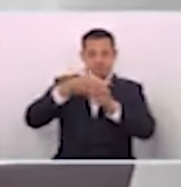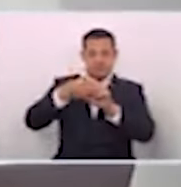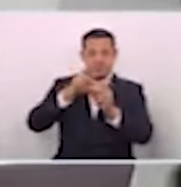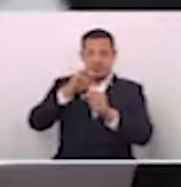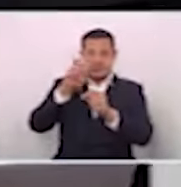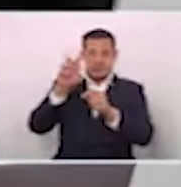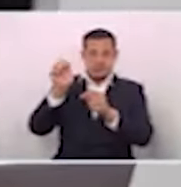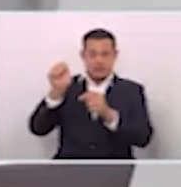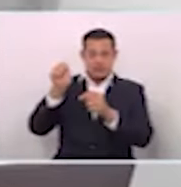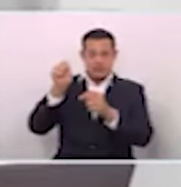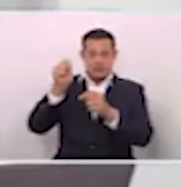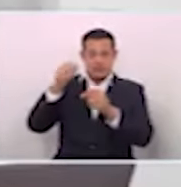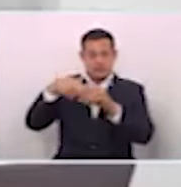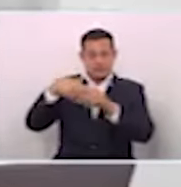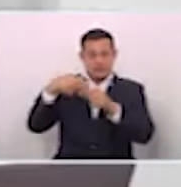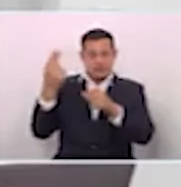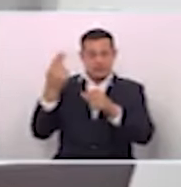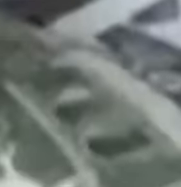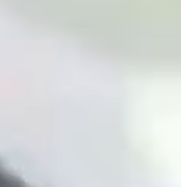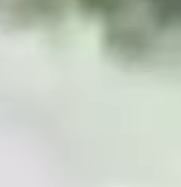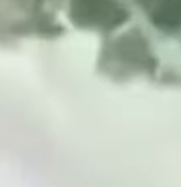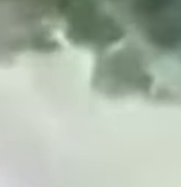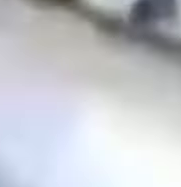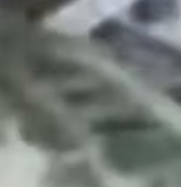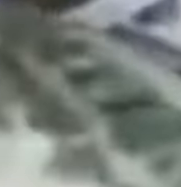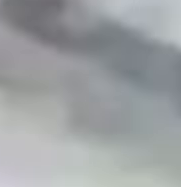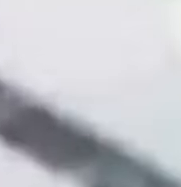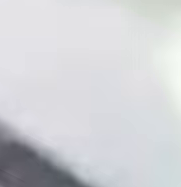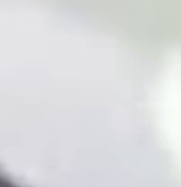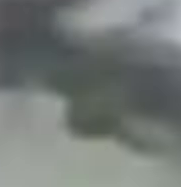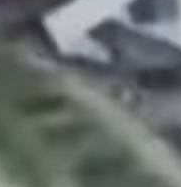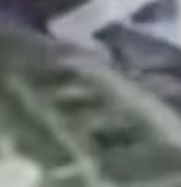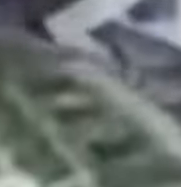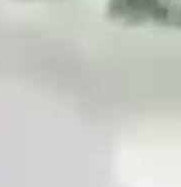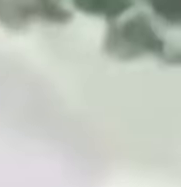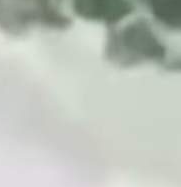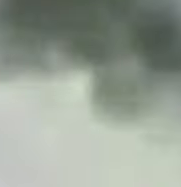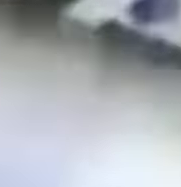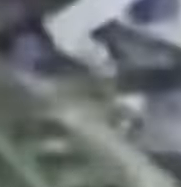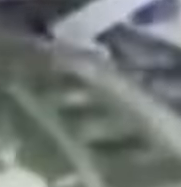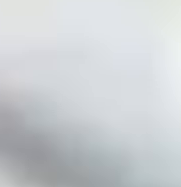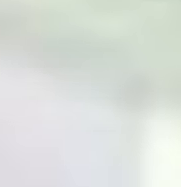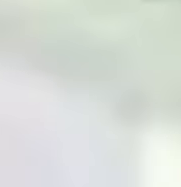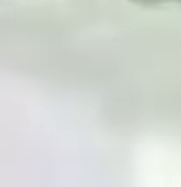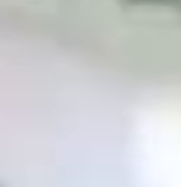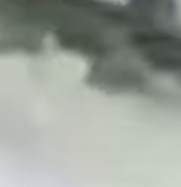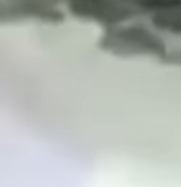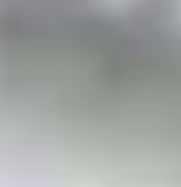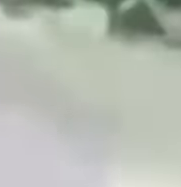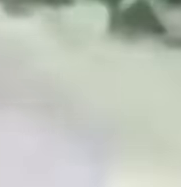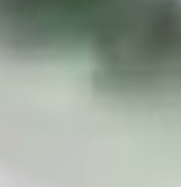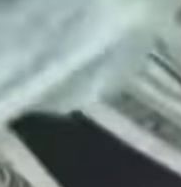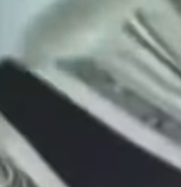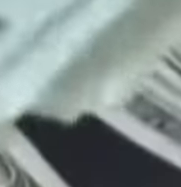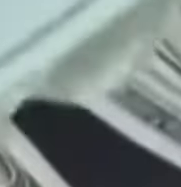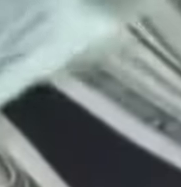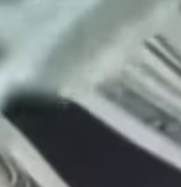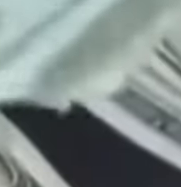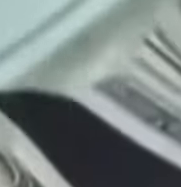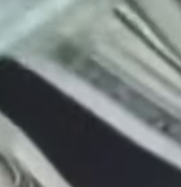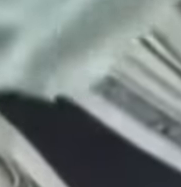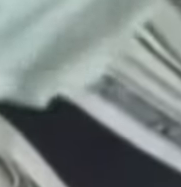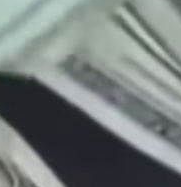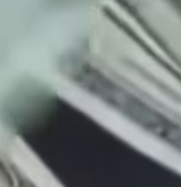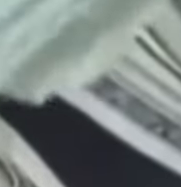renta excluida la propuesta es una iniciativa del gobierno central a través del Ministerio de Hacienda tras analizar que la mayor parte de los